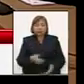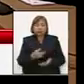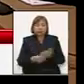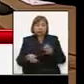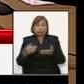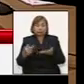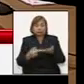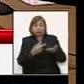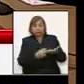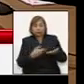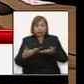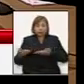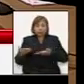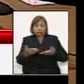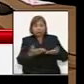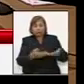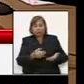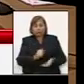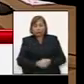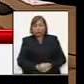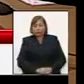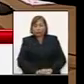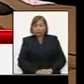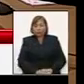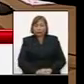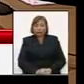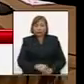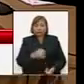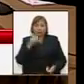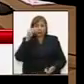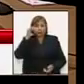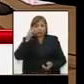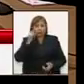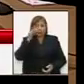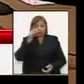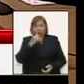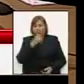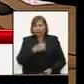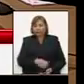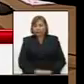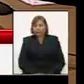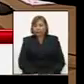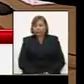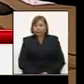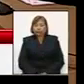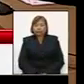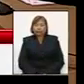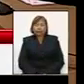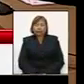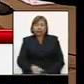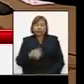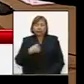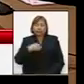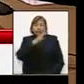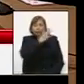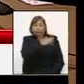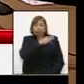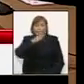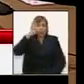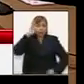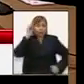debate debido al uso de la cámara filmadora. Sigamos con esta sesión. Soy Policía Nacional del